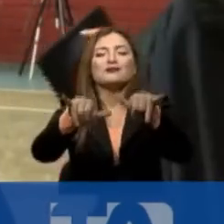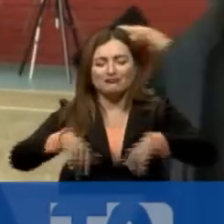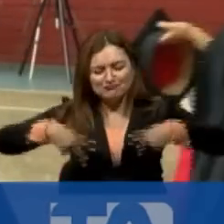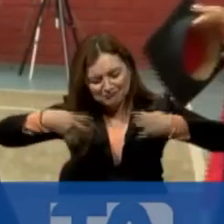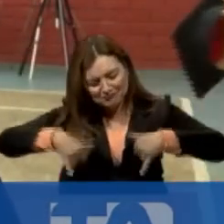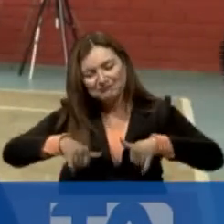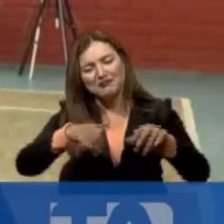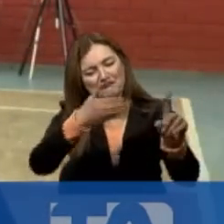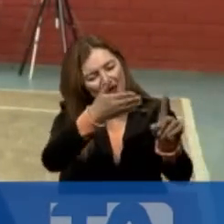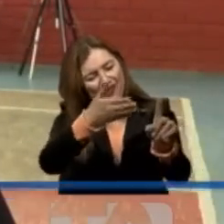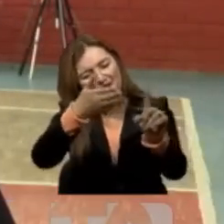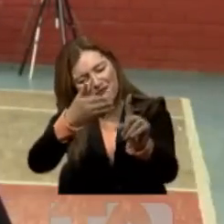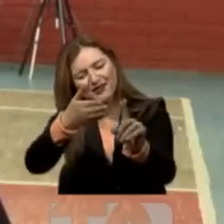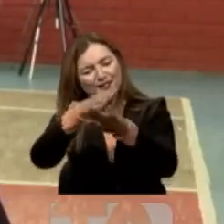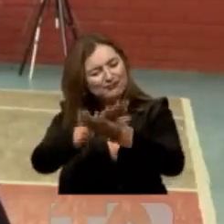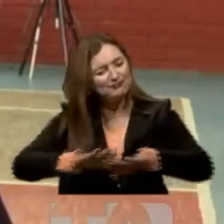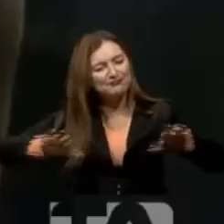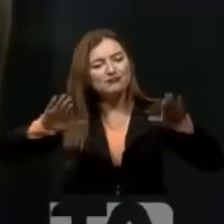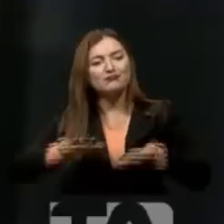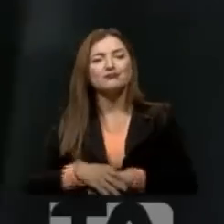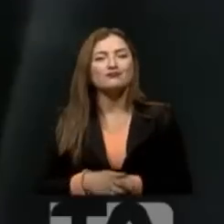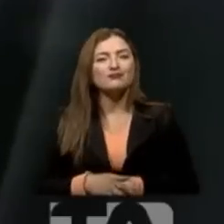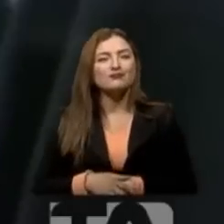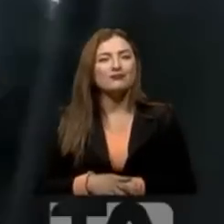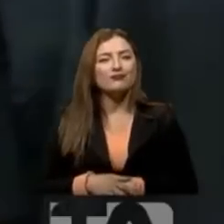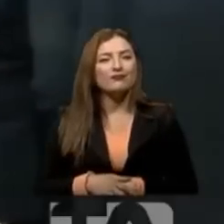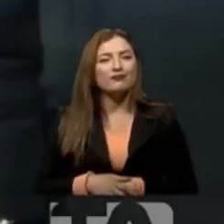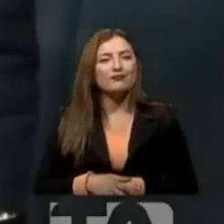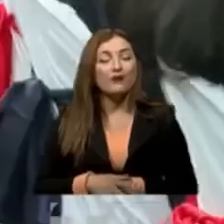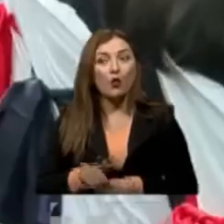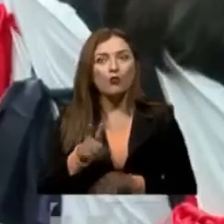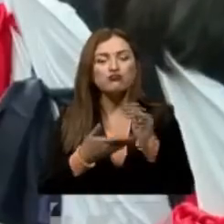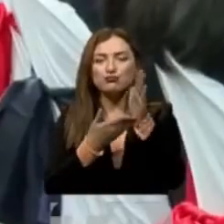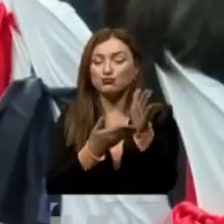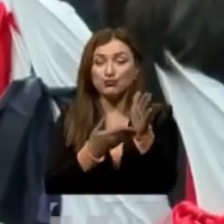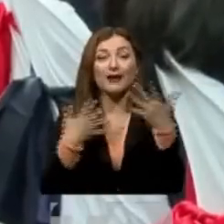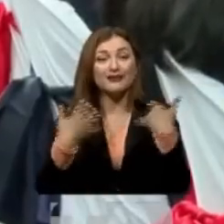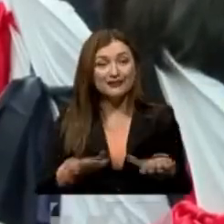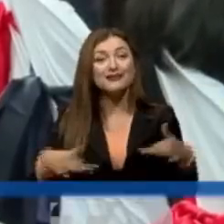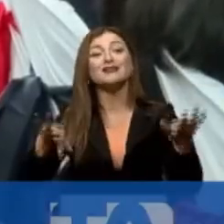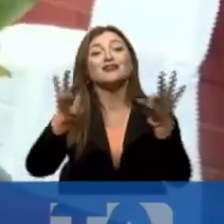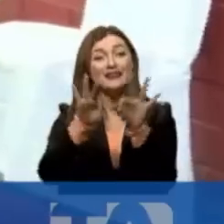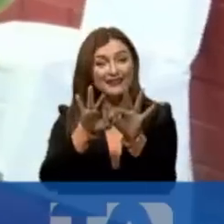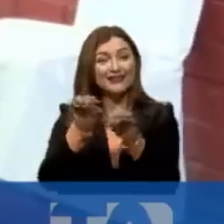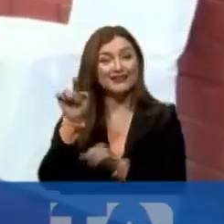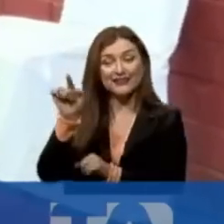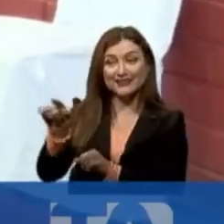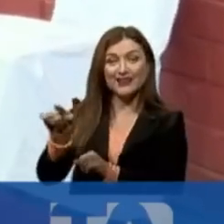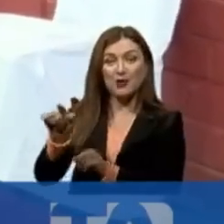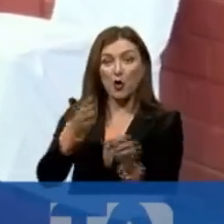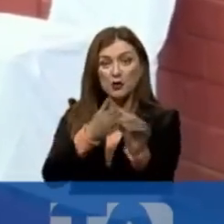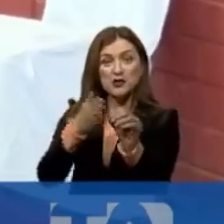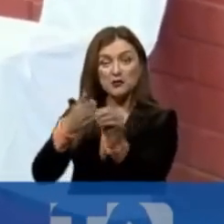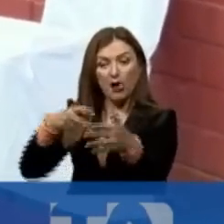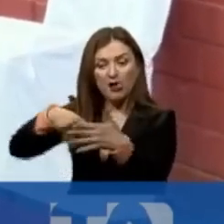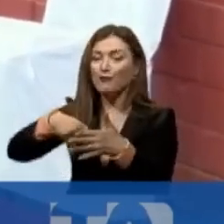y culminar la etapa, ¿no? Con estos ejemplos de superación demuestran que no existen límites para conseguir